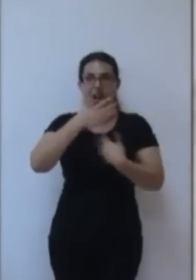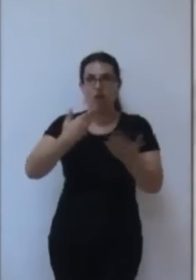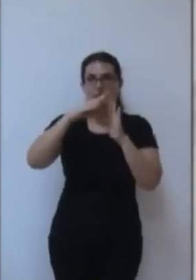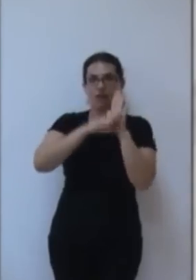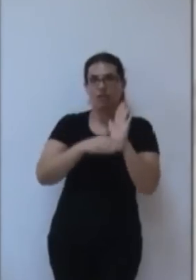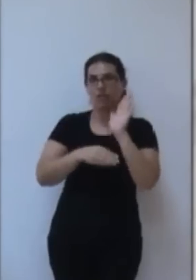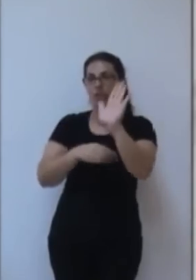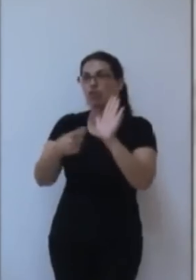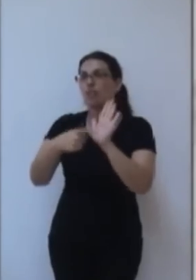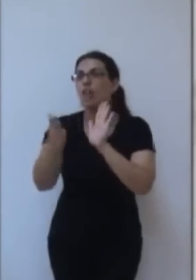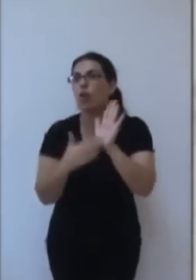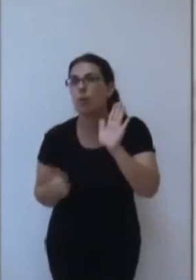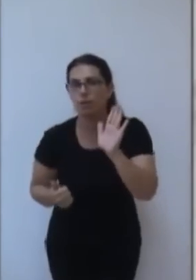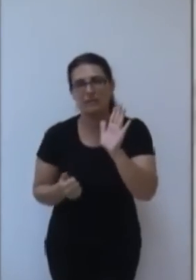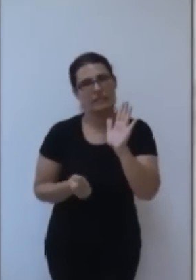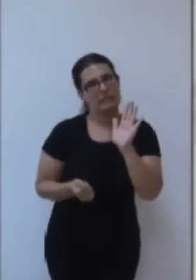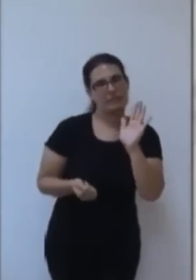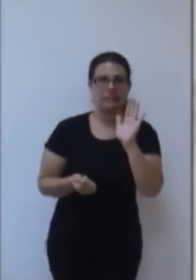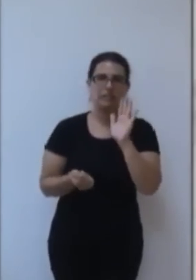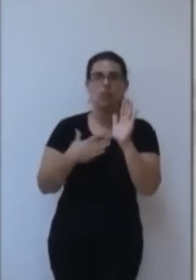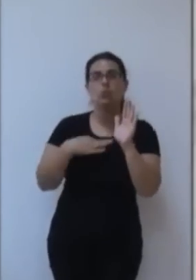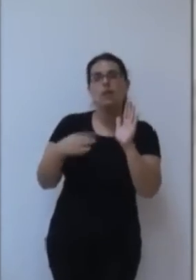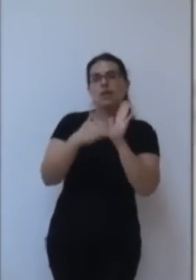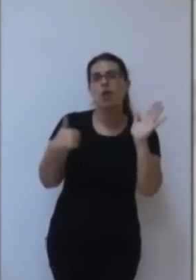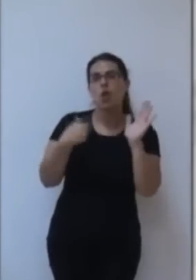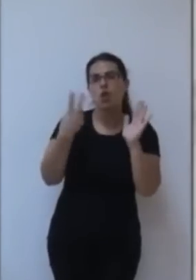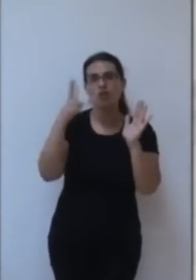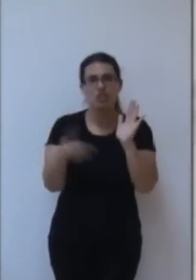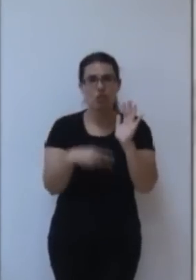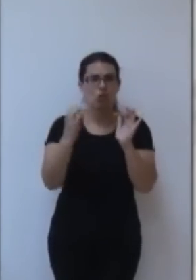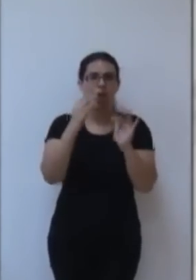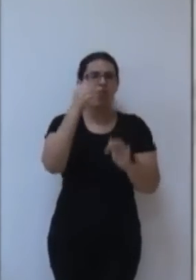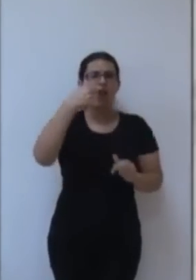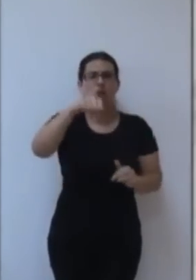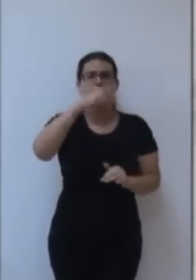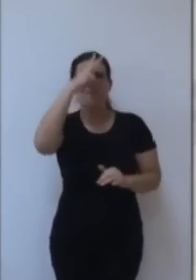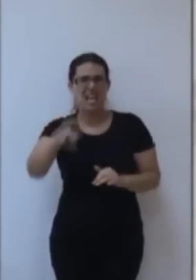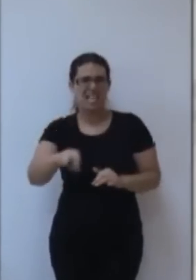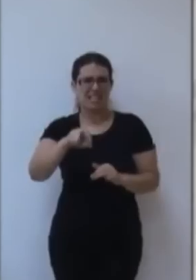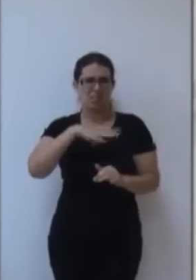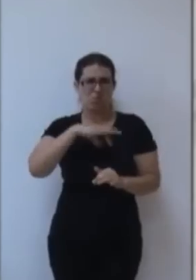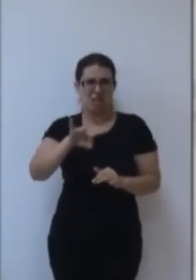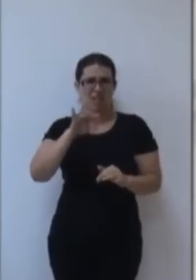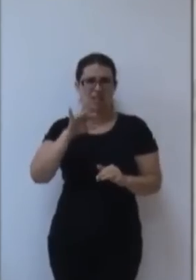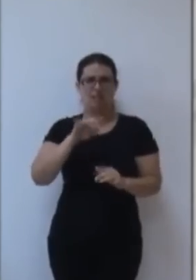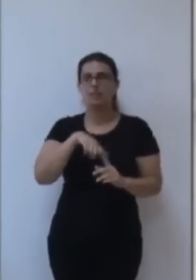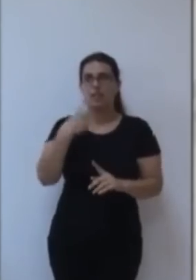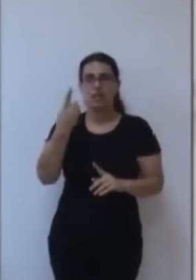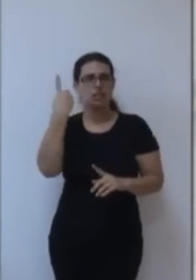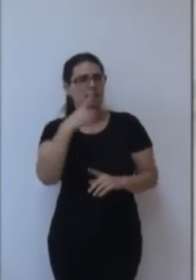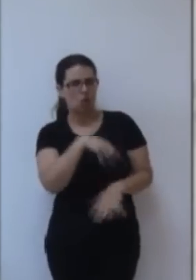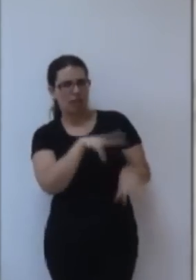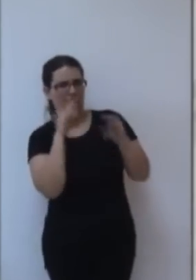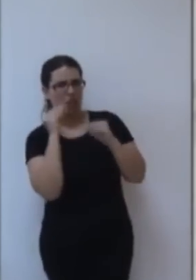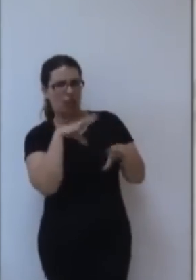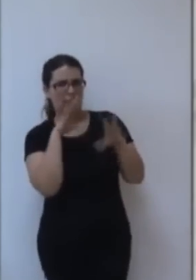te voy a cobrar, que a lo mejor lo que hay que cobrar son 2 euros o 0,20, que tampoco va a suponer tanto. Sí, pero yo te entiendo perfectamente,